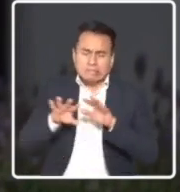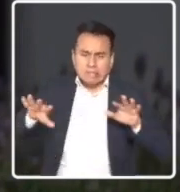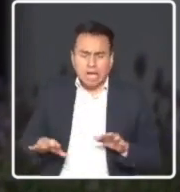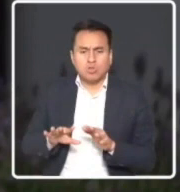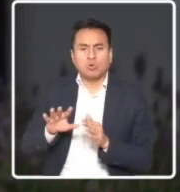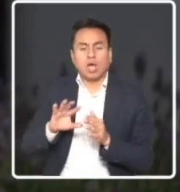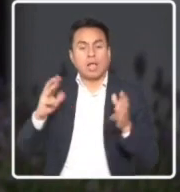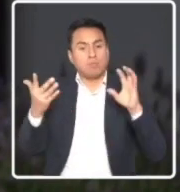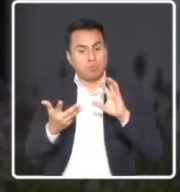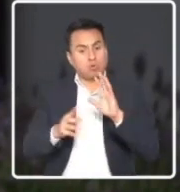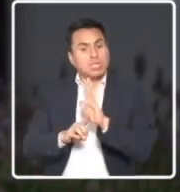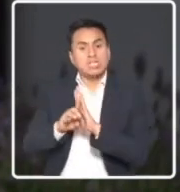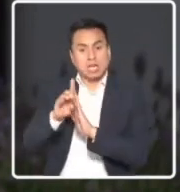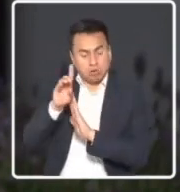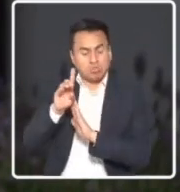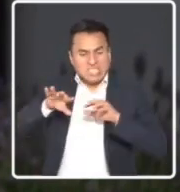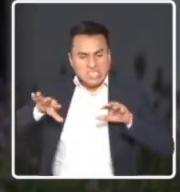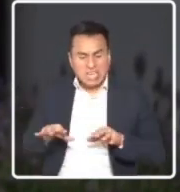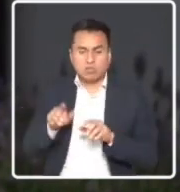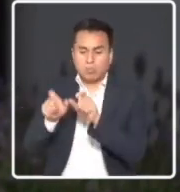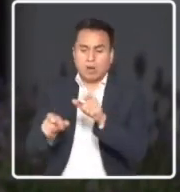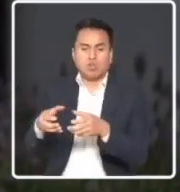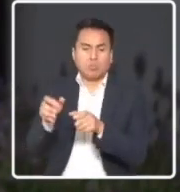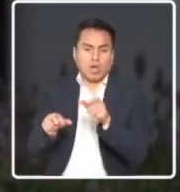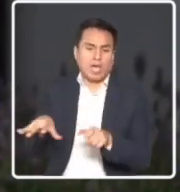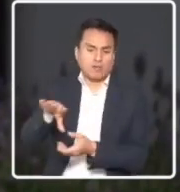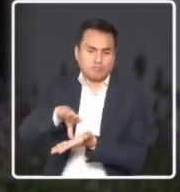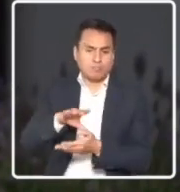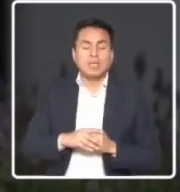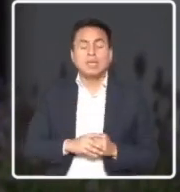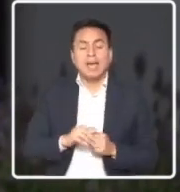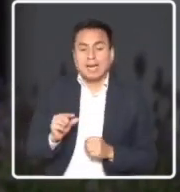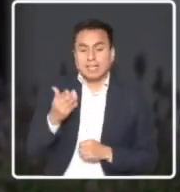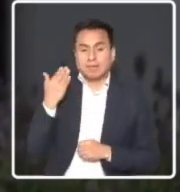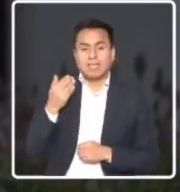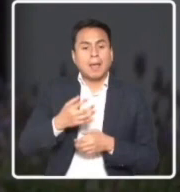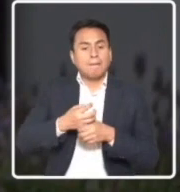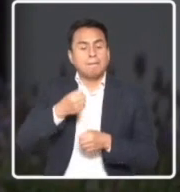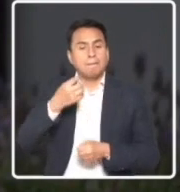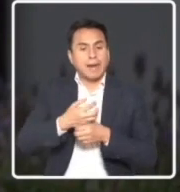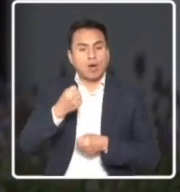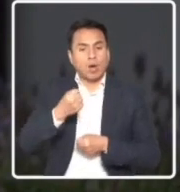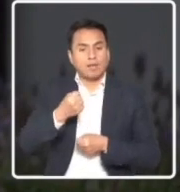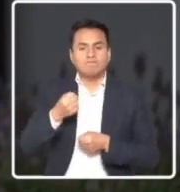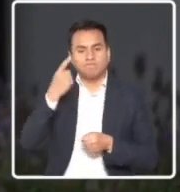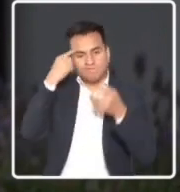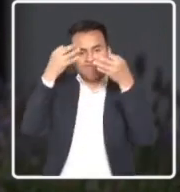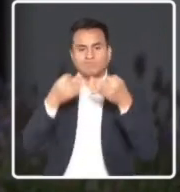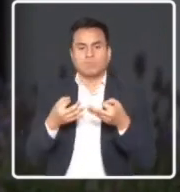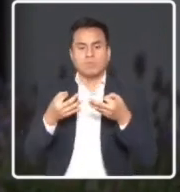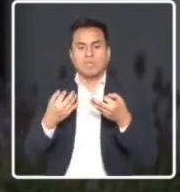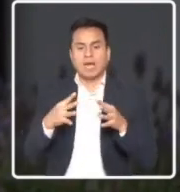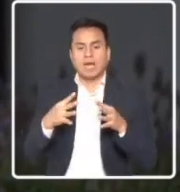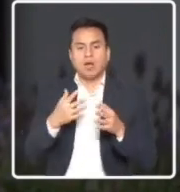ese lugar en el mundo, en el desarrollo para los pueblos. Y recientemente Paraguay toma esta decisión, a lo